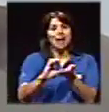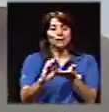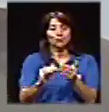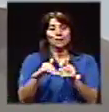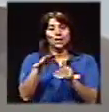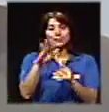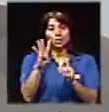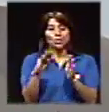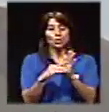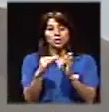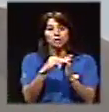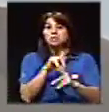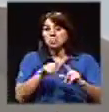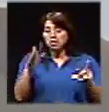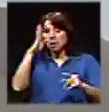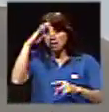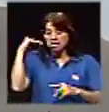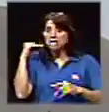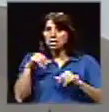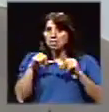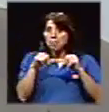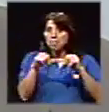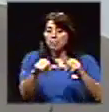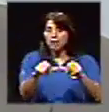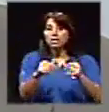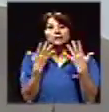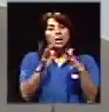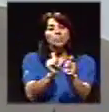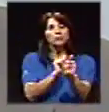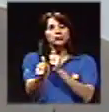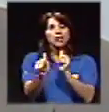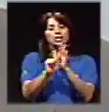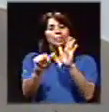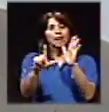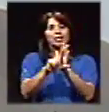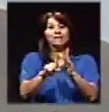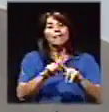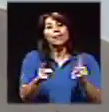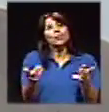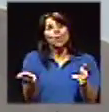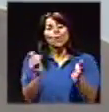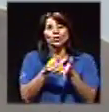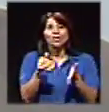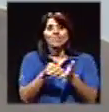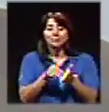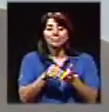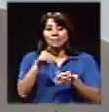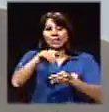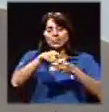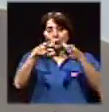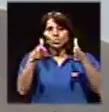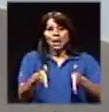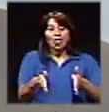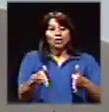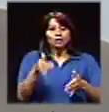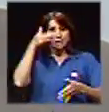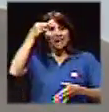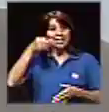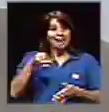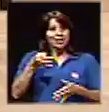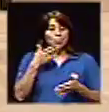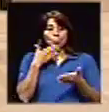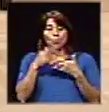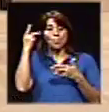presidenta, pasó en la Asamblea Legislativa, pero una vez más los diputados que definen que ser buen político es tener